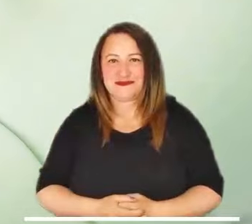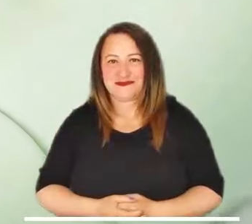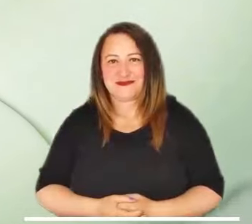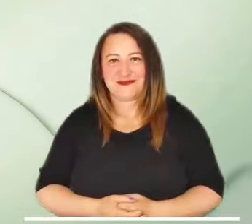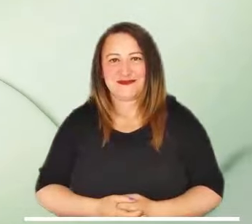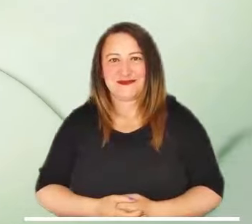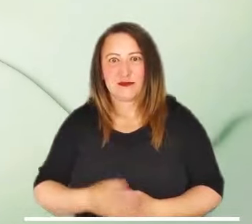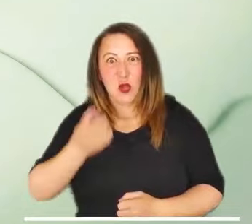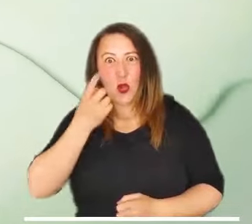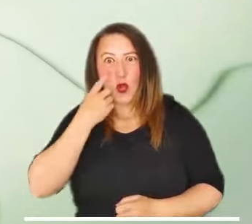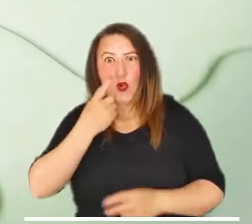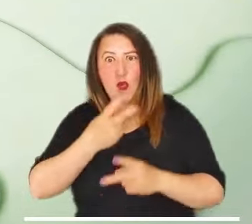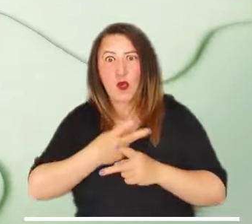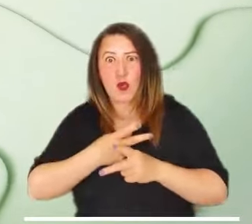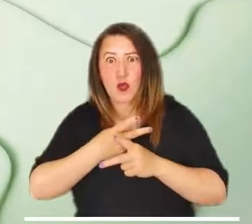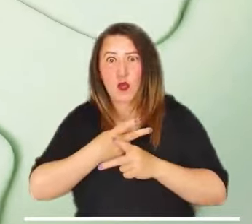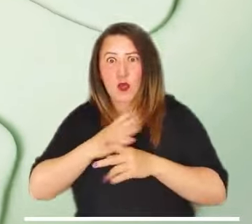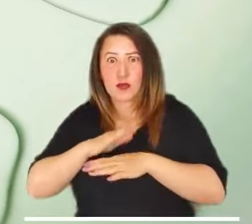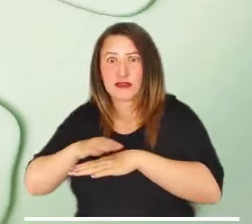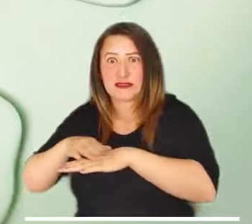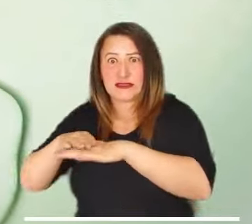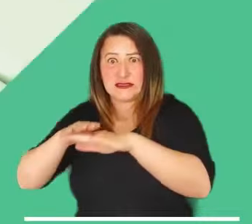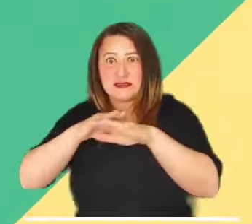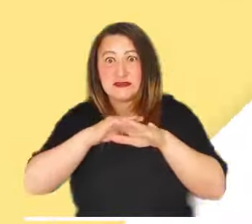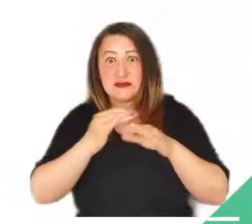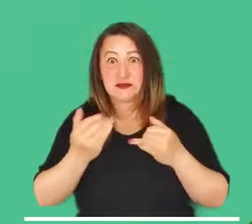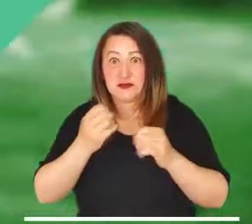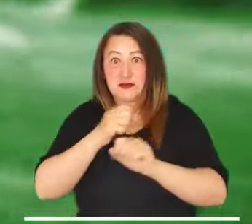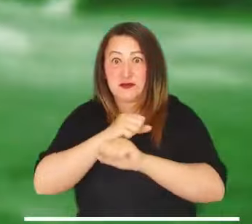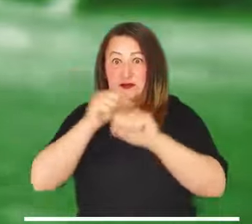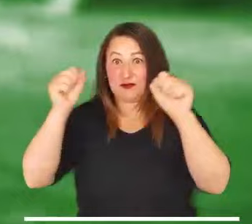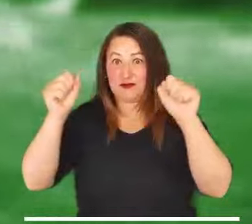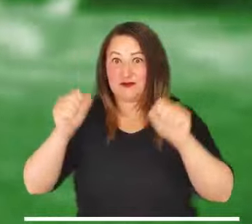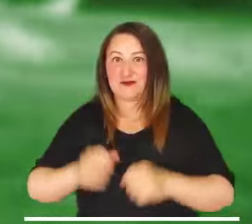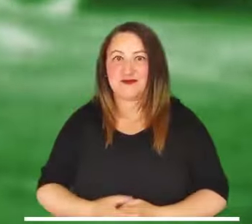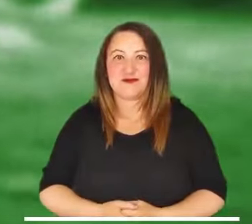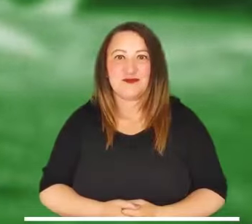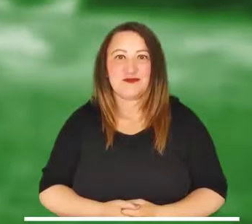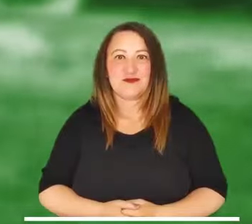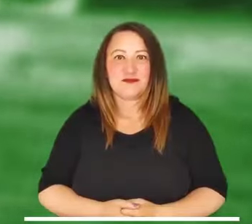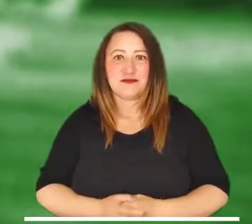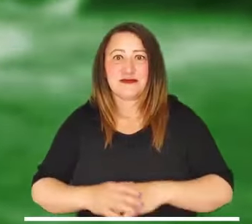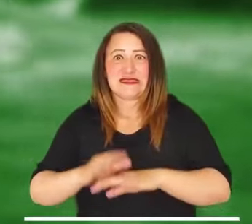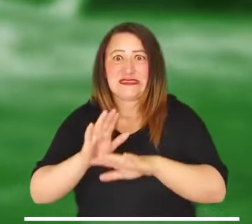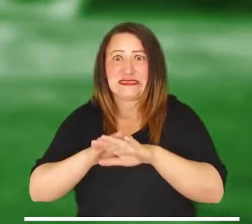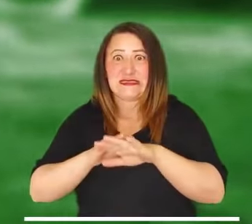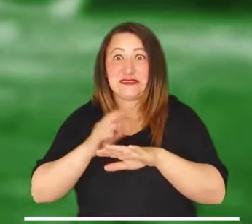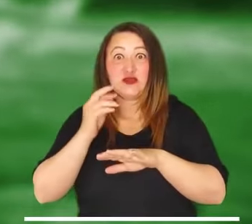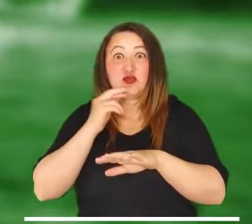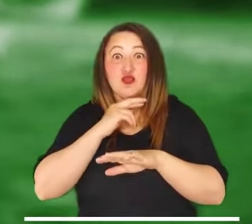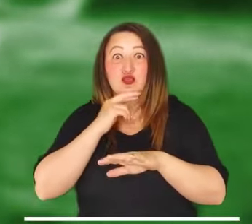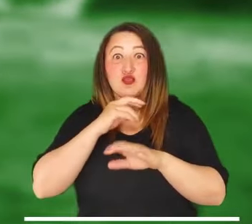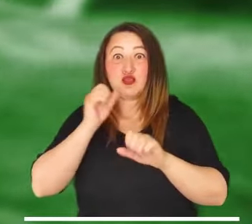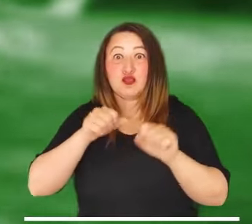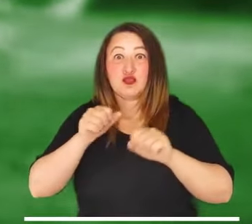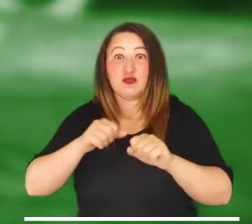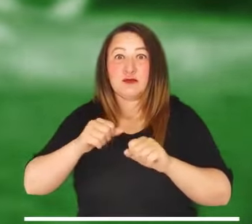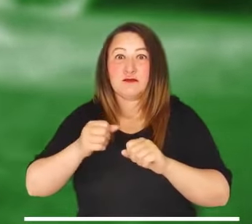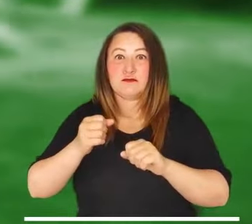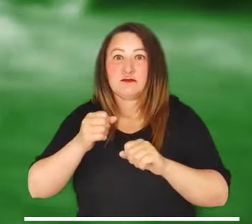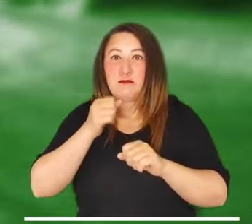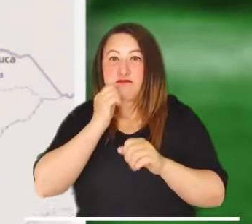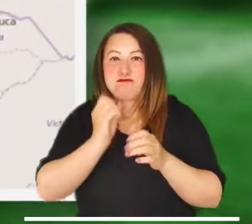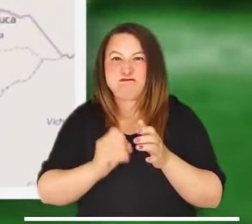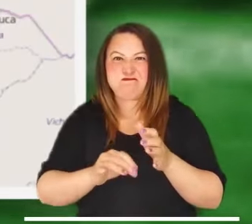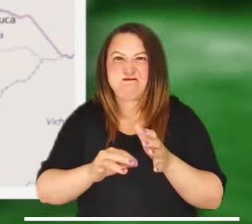temperaturas mínimas de hasta 9 grados. Mucha atención a las alertas que se encuentran activas para esta